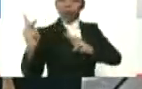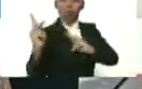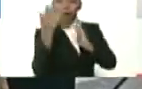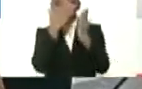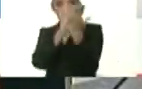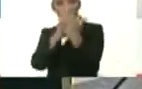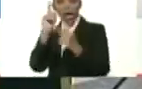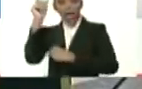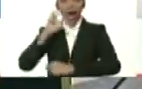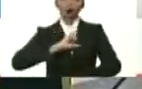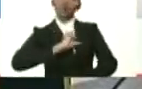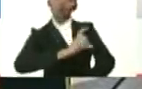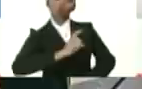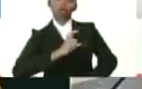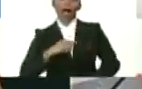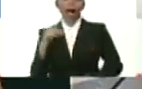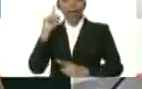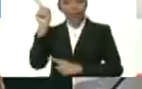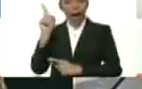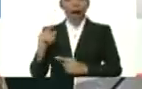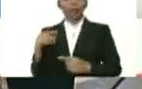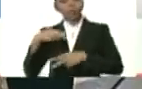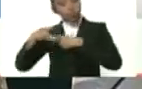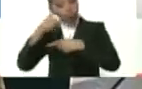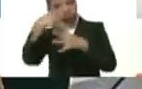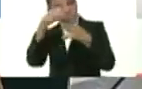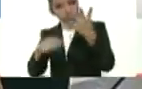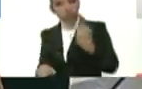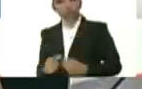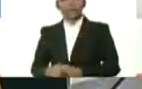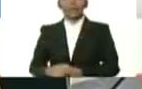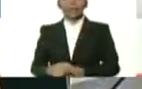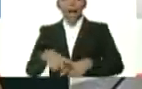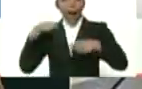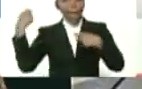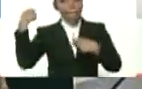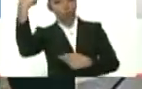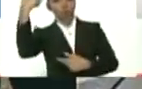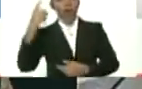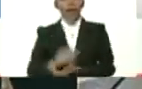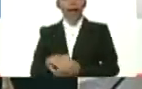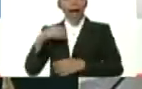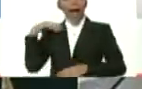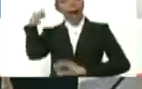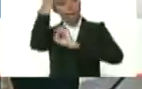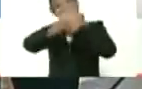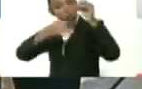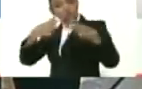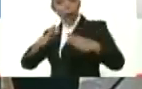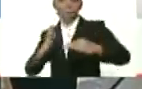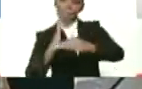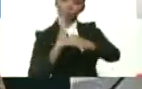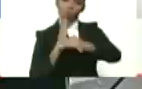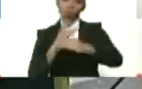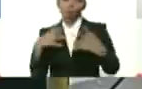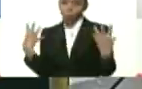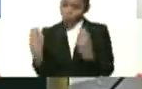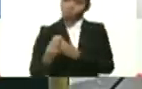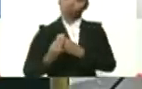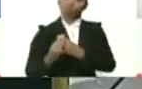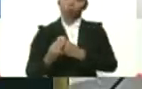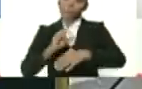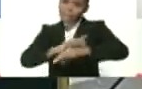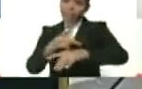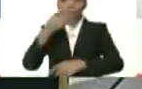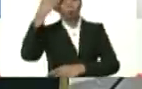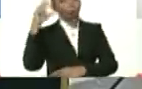en Cúcuta, en el norte de Santander, en Paraguachón, en Apure, en Amazonas, detener juntos